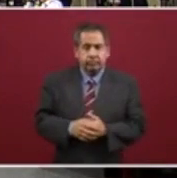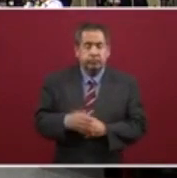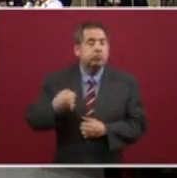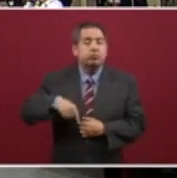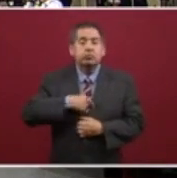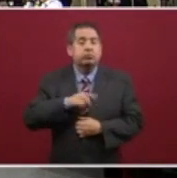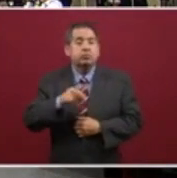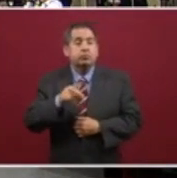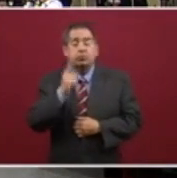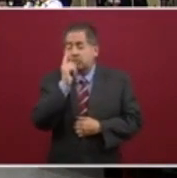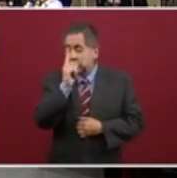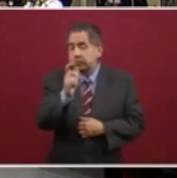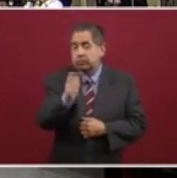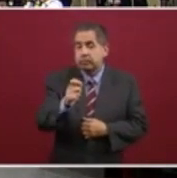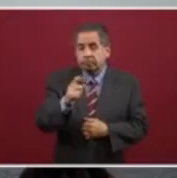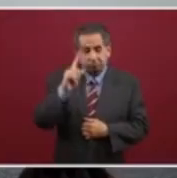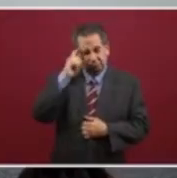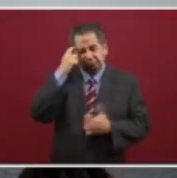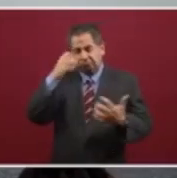enojarse,